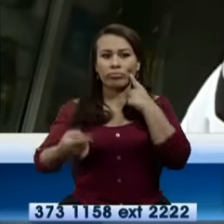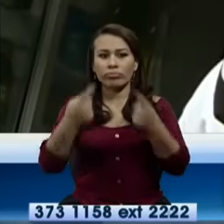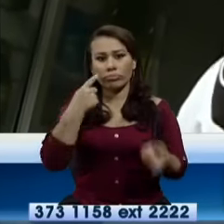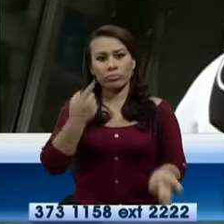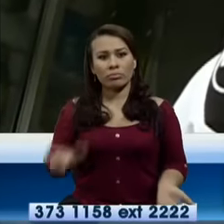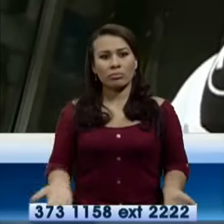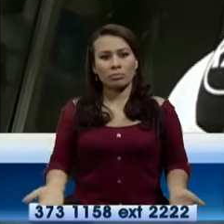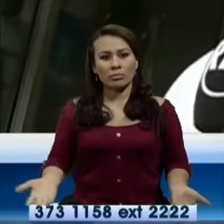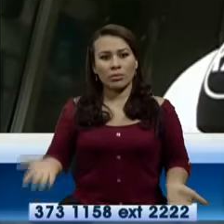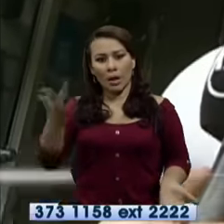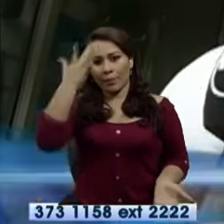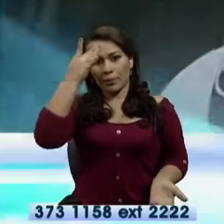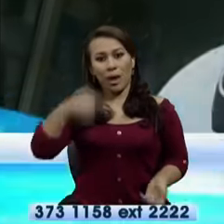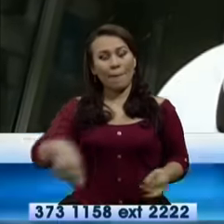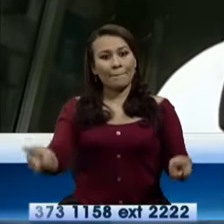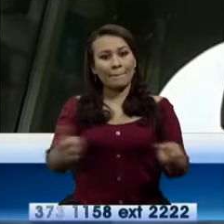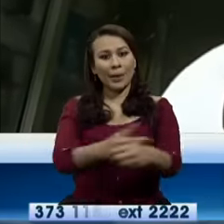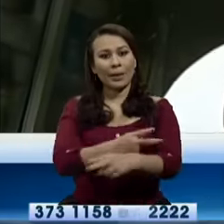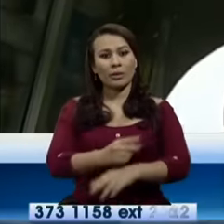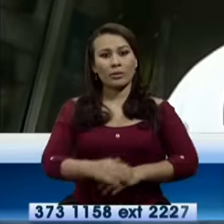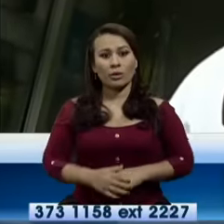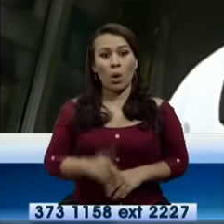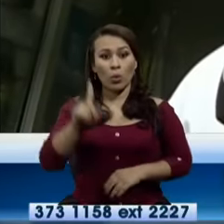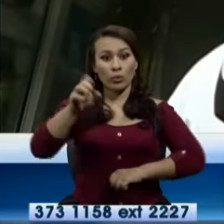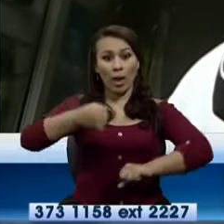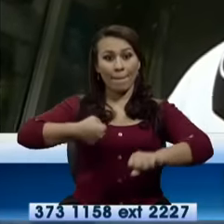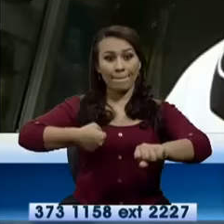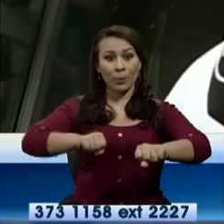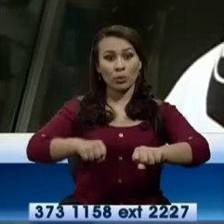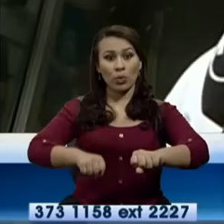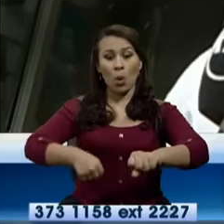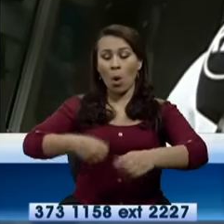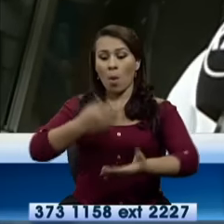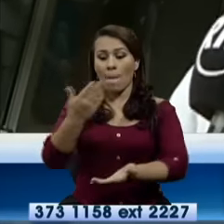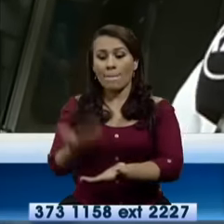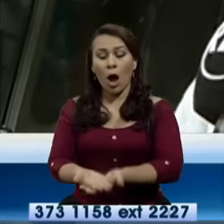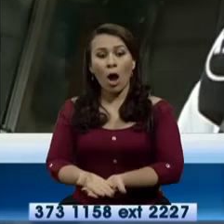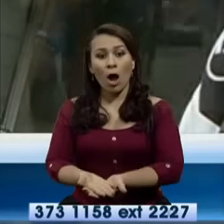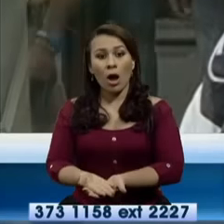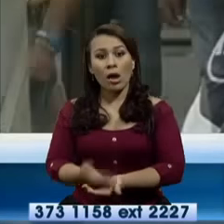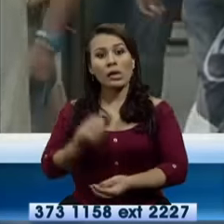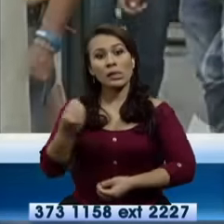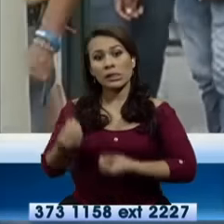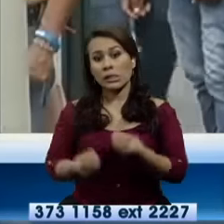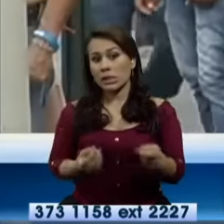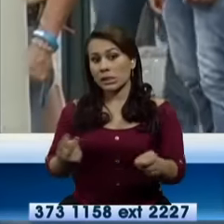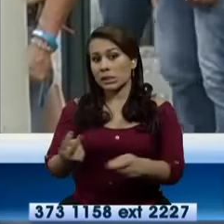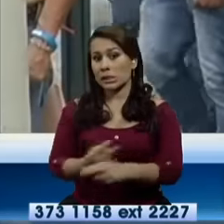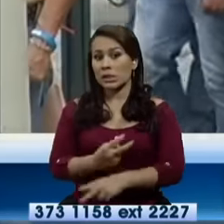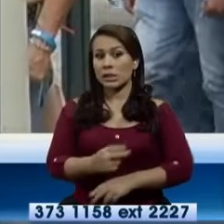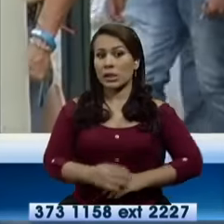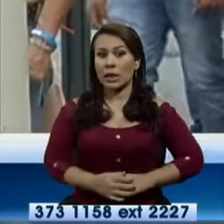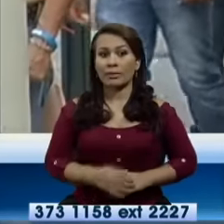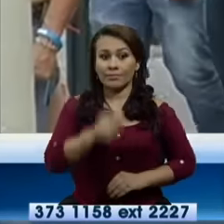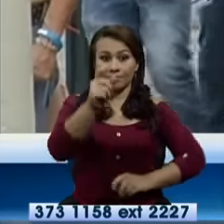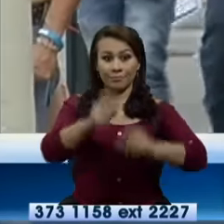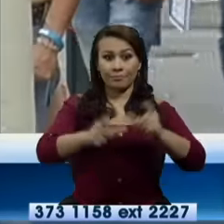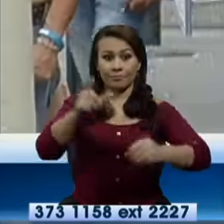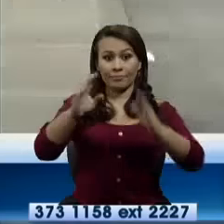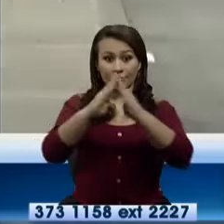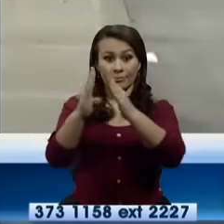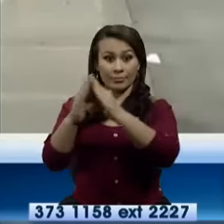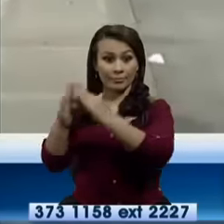arregle porque es un peligro una moto cae ahí pierde la el control y cae al piso moradores del sector